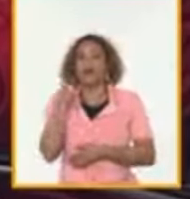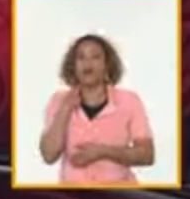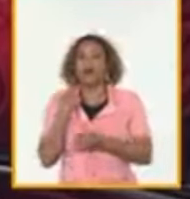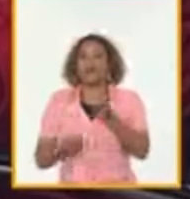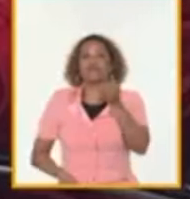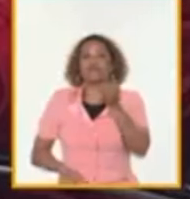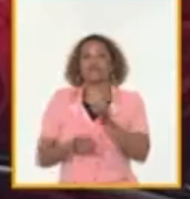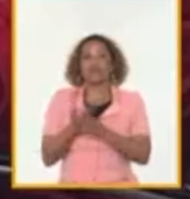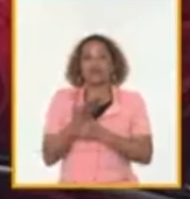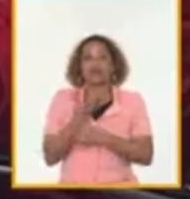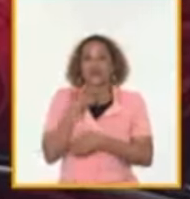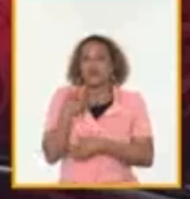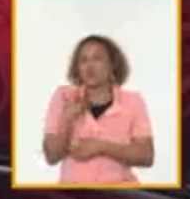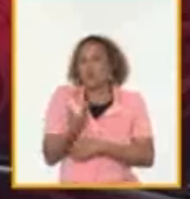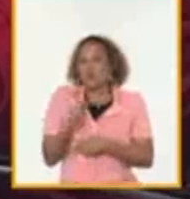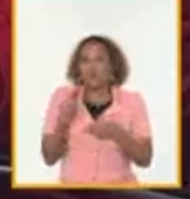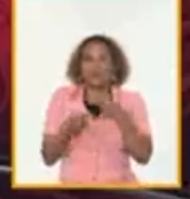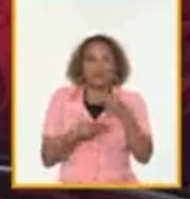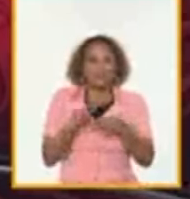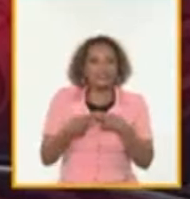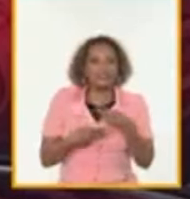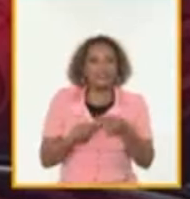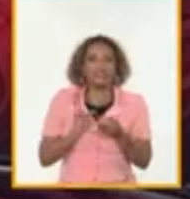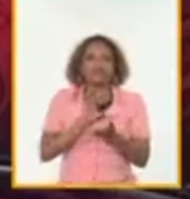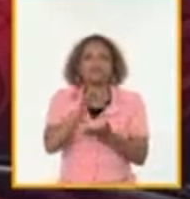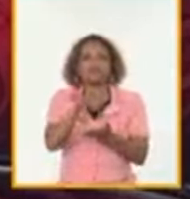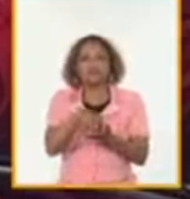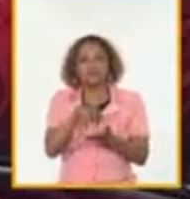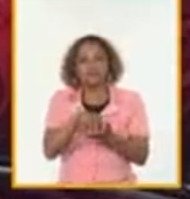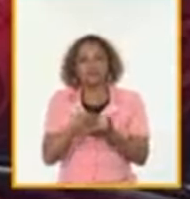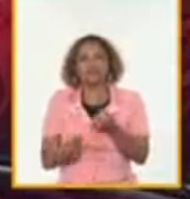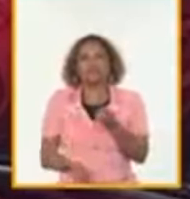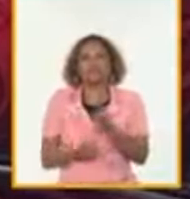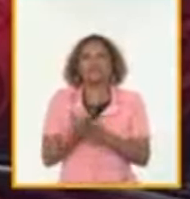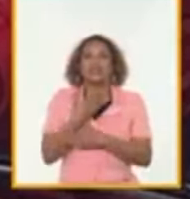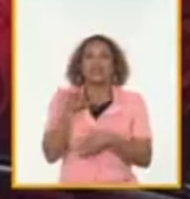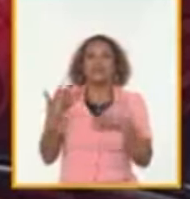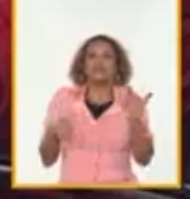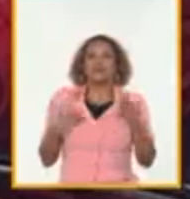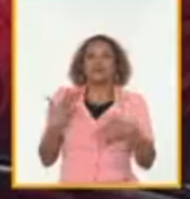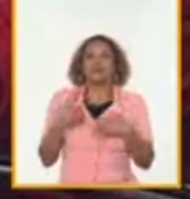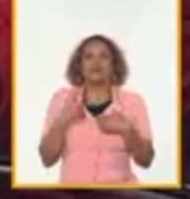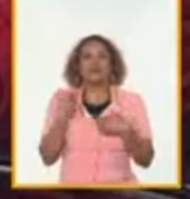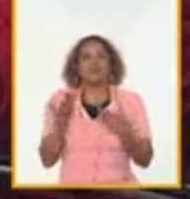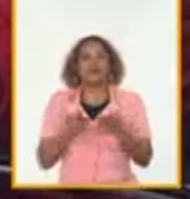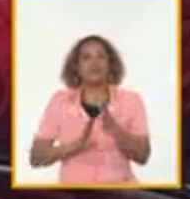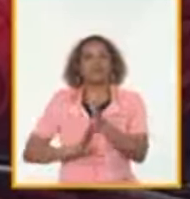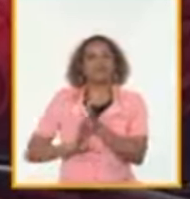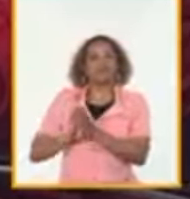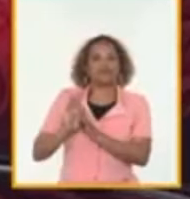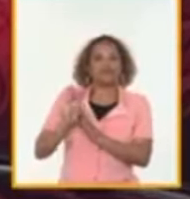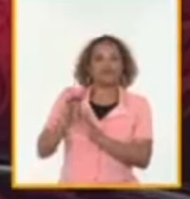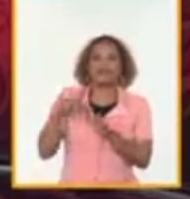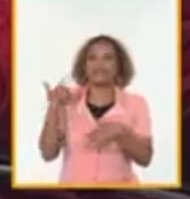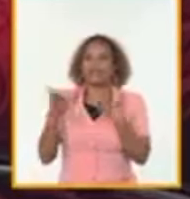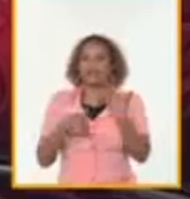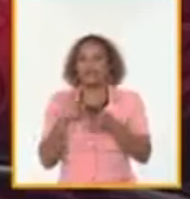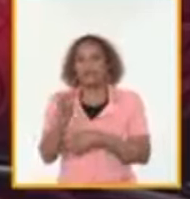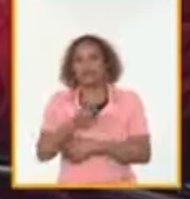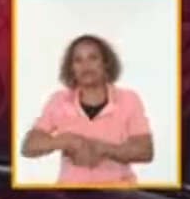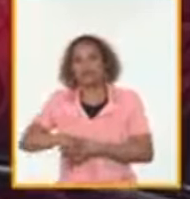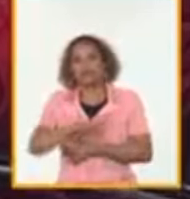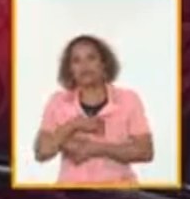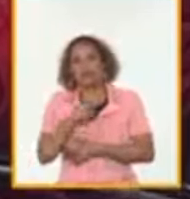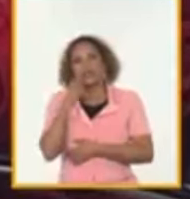de fundados como como ciudad que que ha sido esta motivación para el desarrollo de las actividades sociales